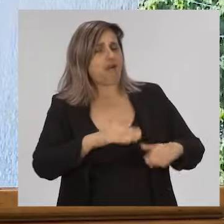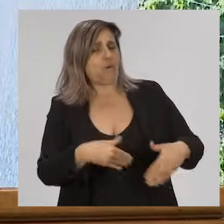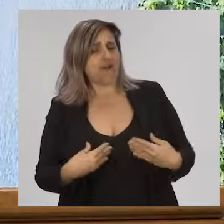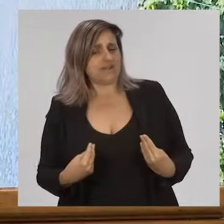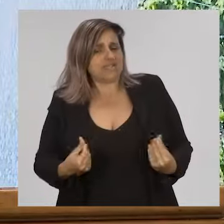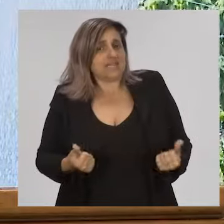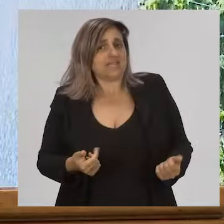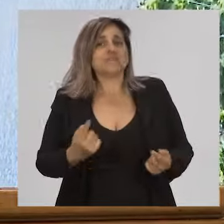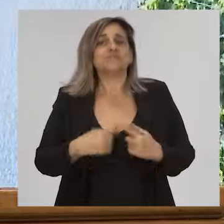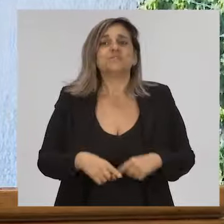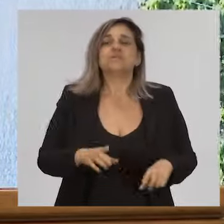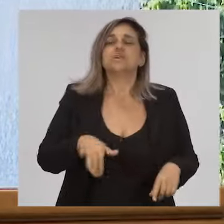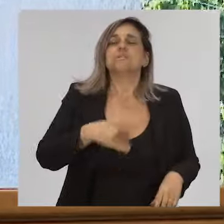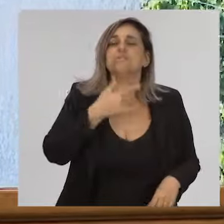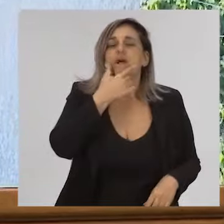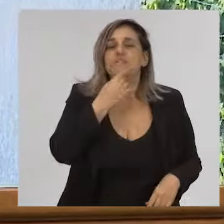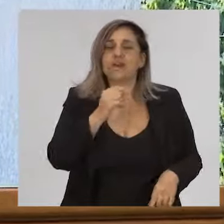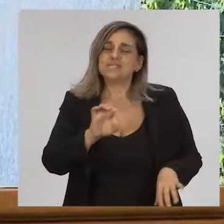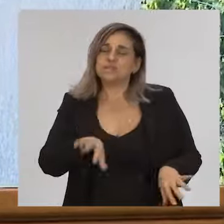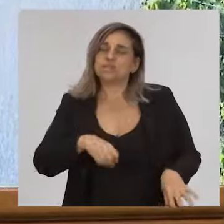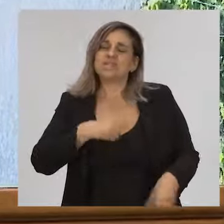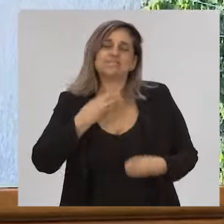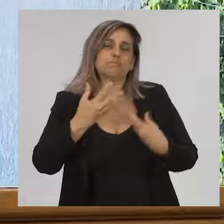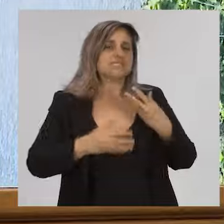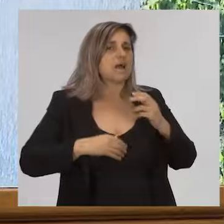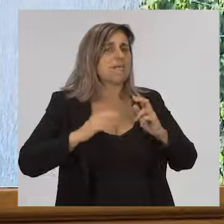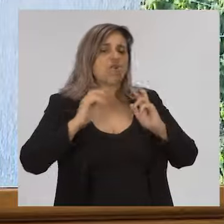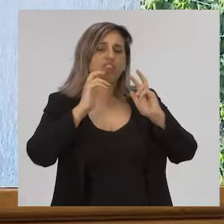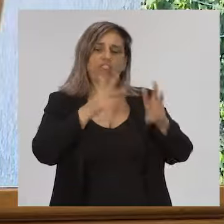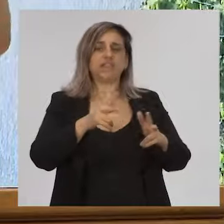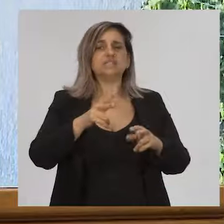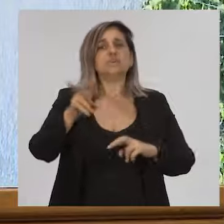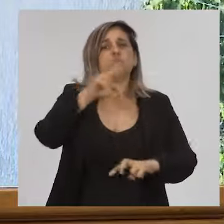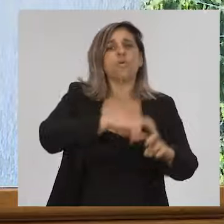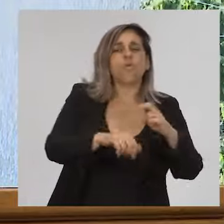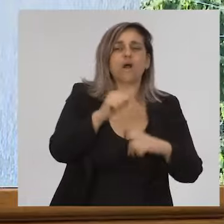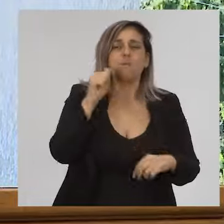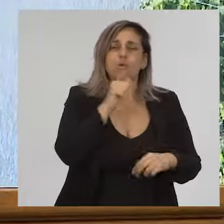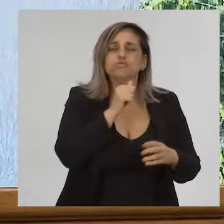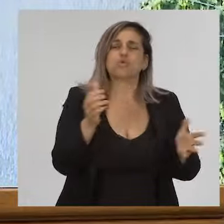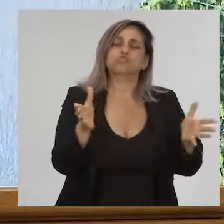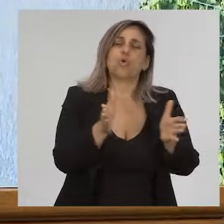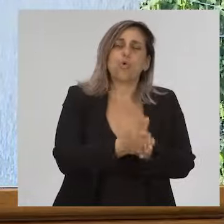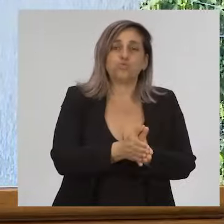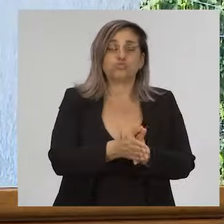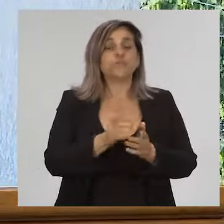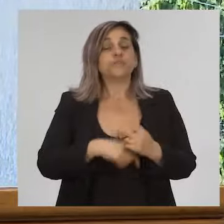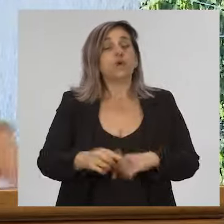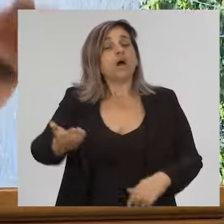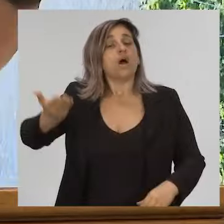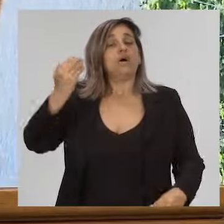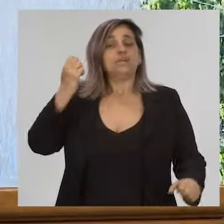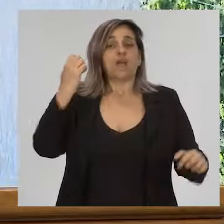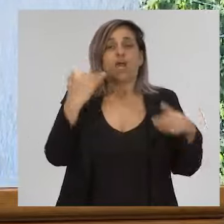desaparece el problema, pero le empieza a sacar presión. Le empieza a buscar la vuelta. Yo me acuerdo ya más de